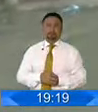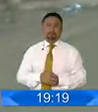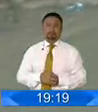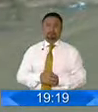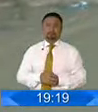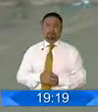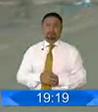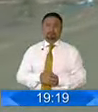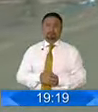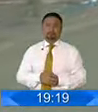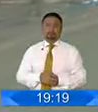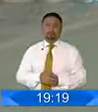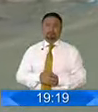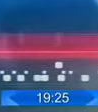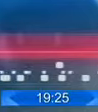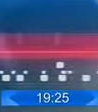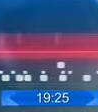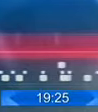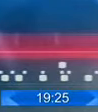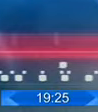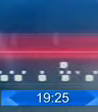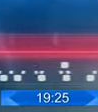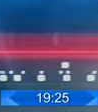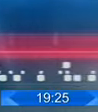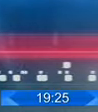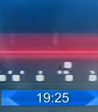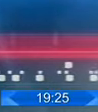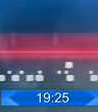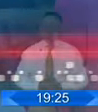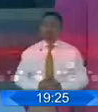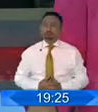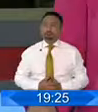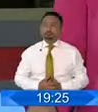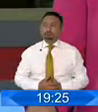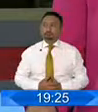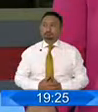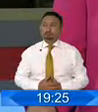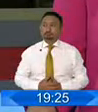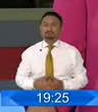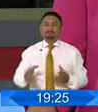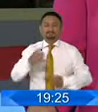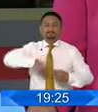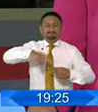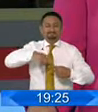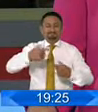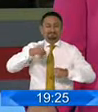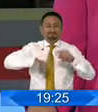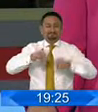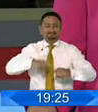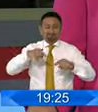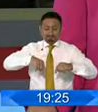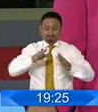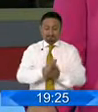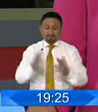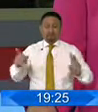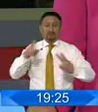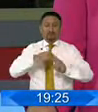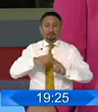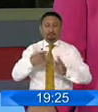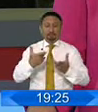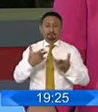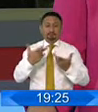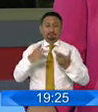provincia de Manabí, informó Wendy Del. Estamos de vuelta, amigos, aquí en El Comercio TV,